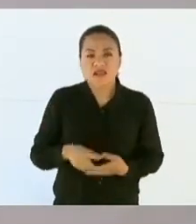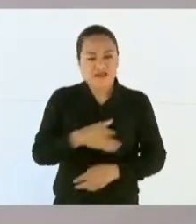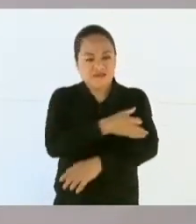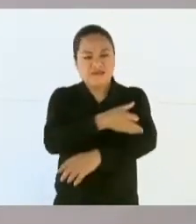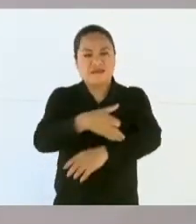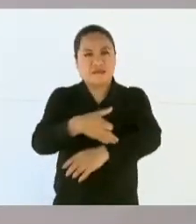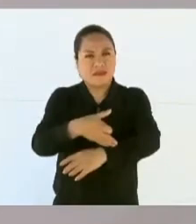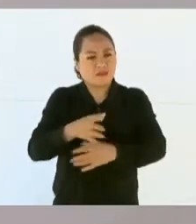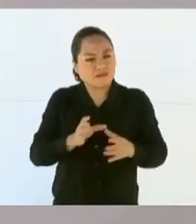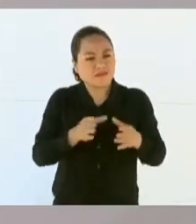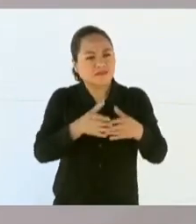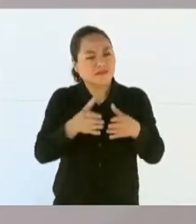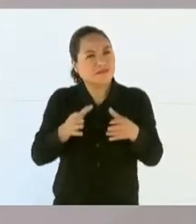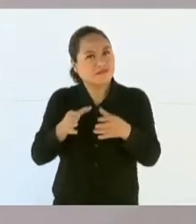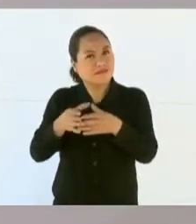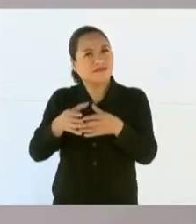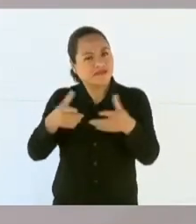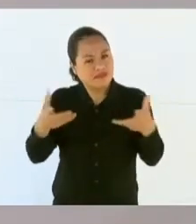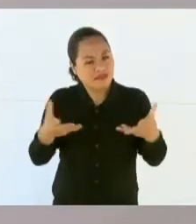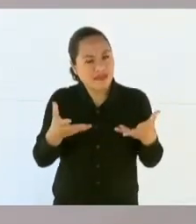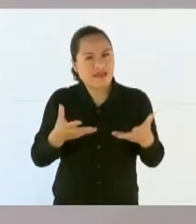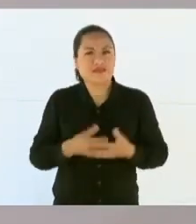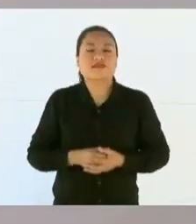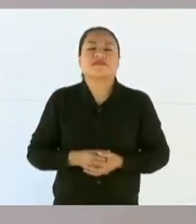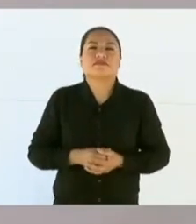familias que